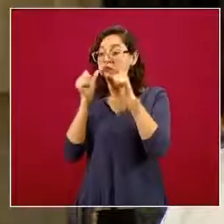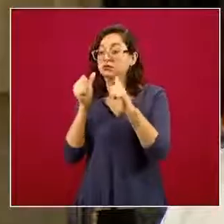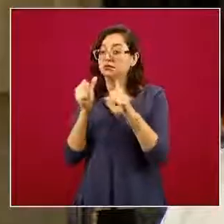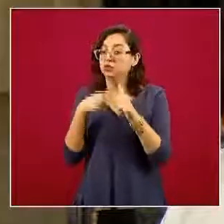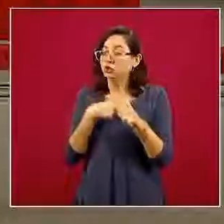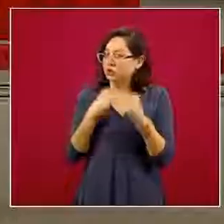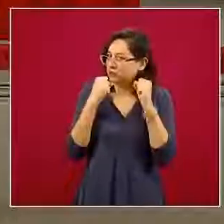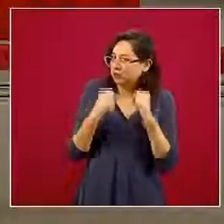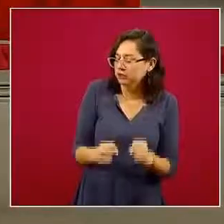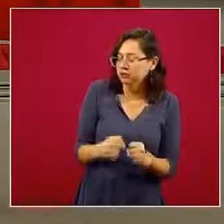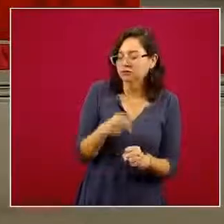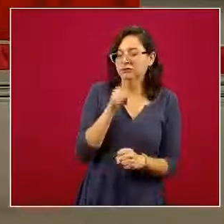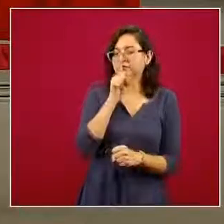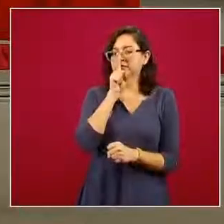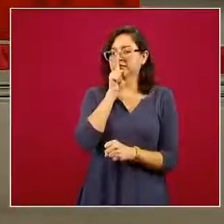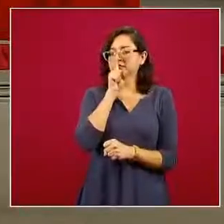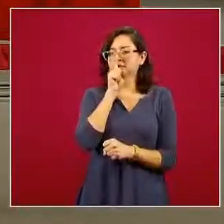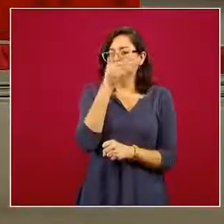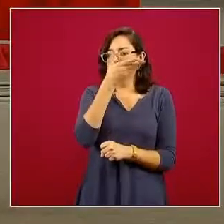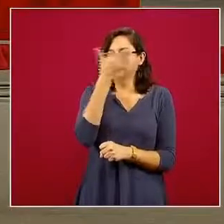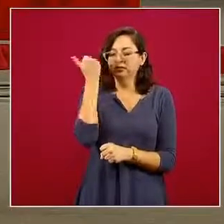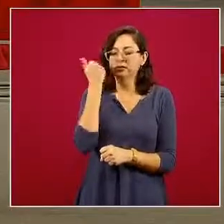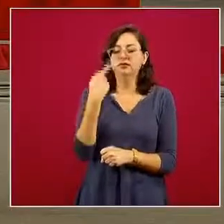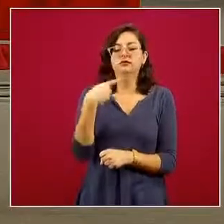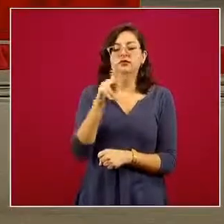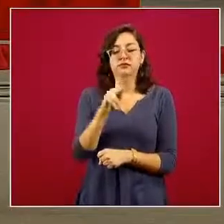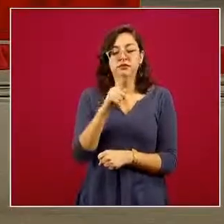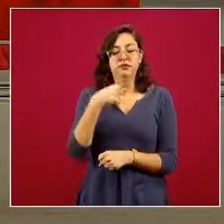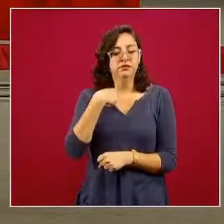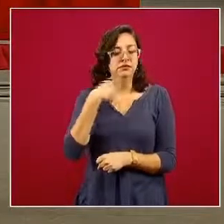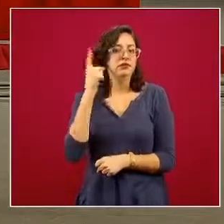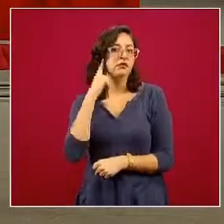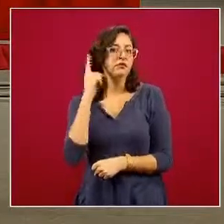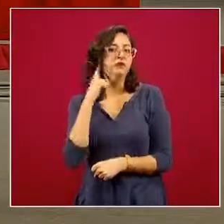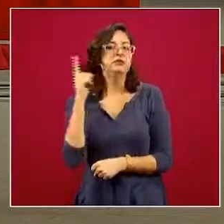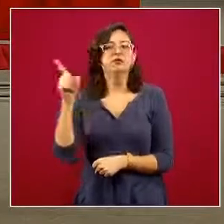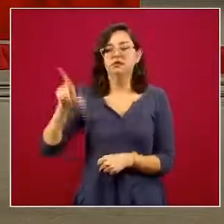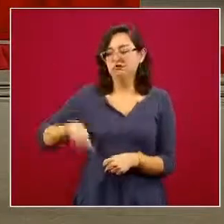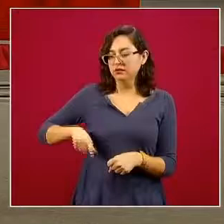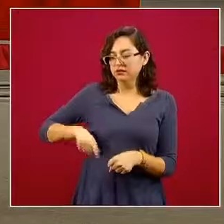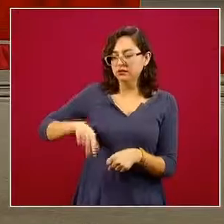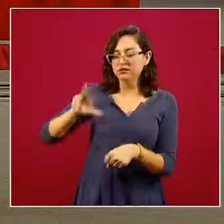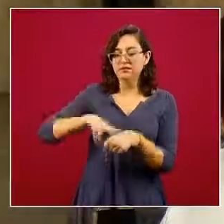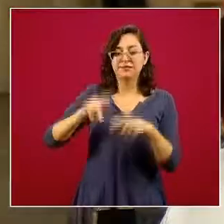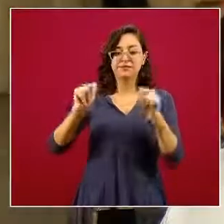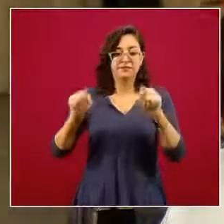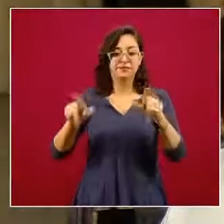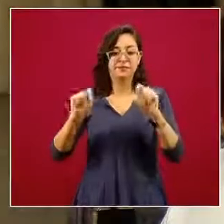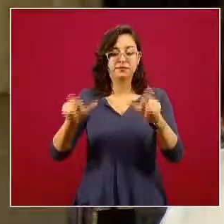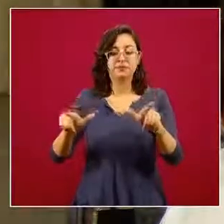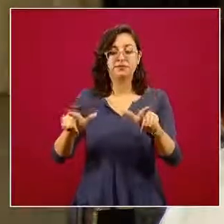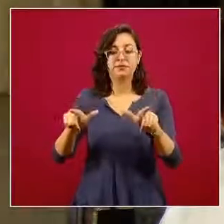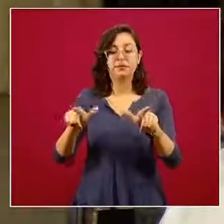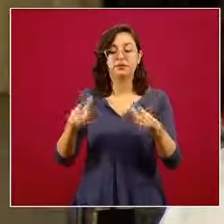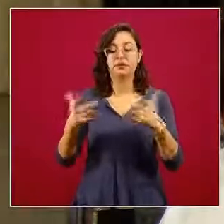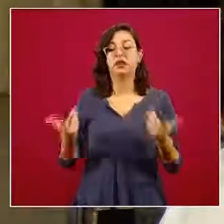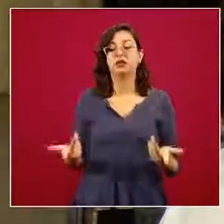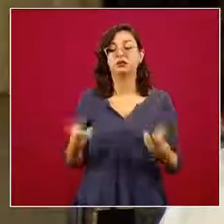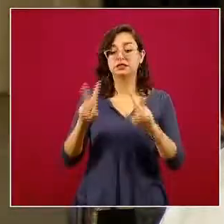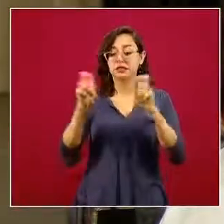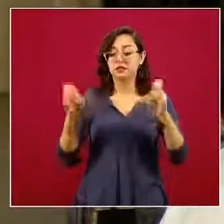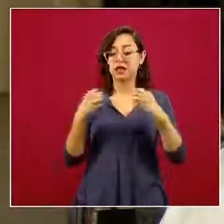datos, pero el otro día que oía al gobernador de Tlaxcala, él habló de las brigadas